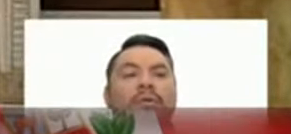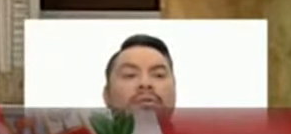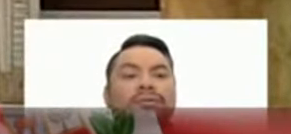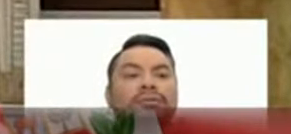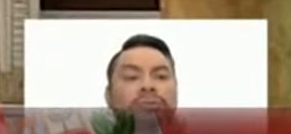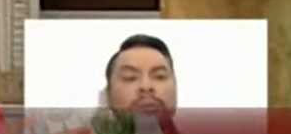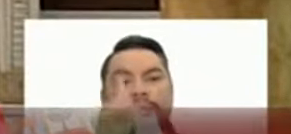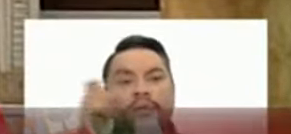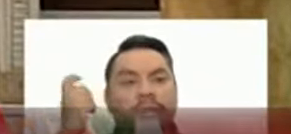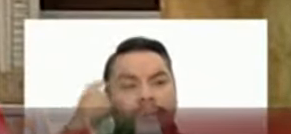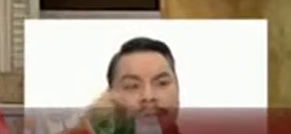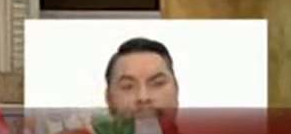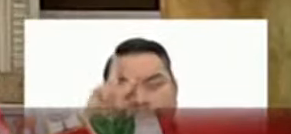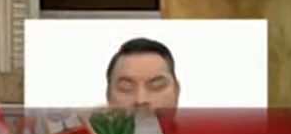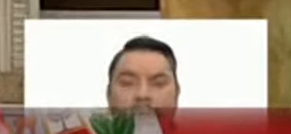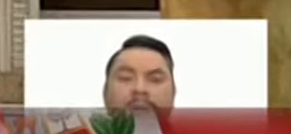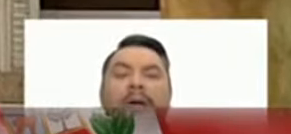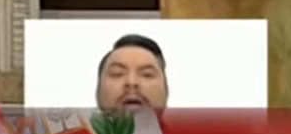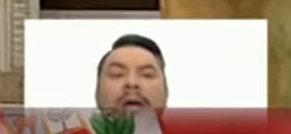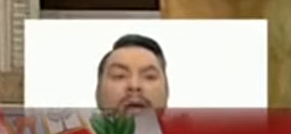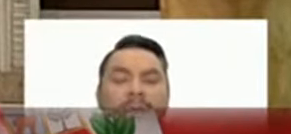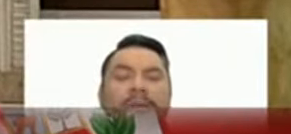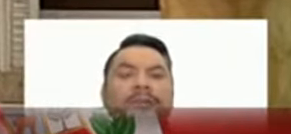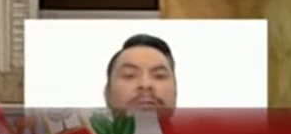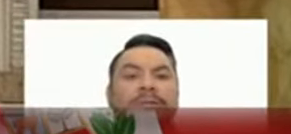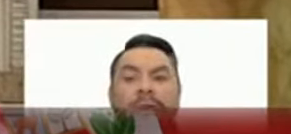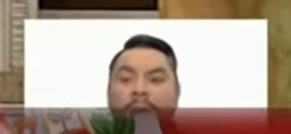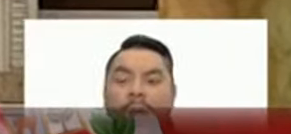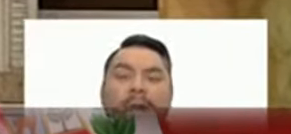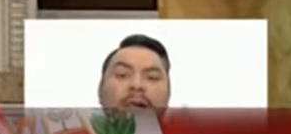Perú, el artículo 15A de la Ley